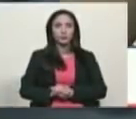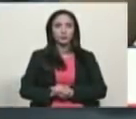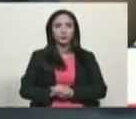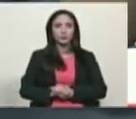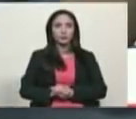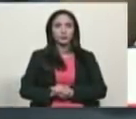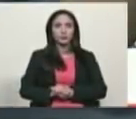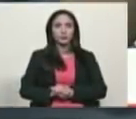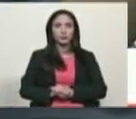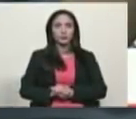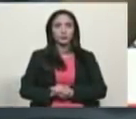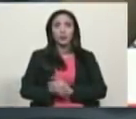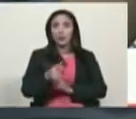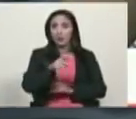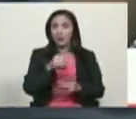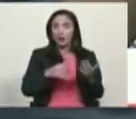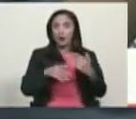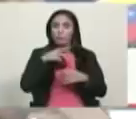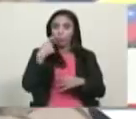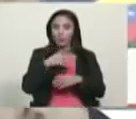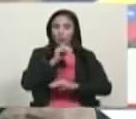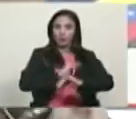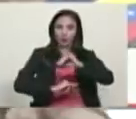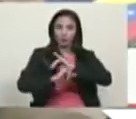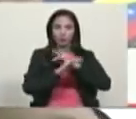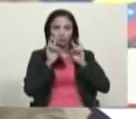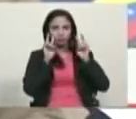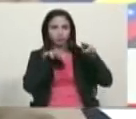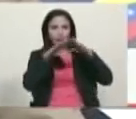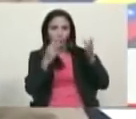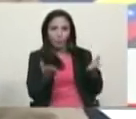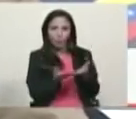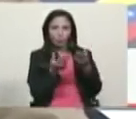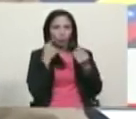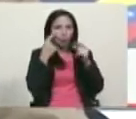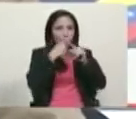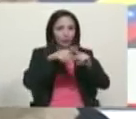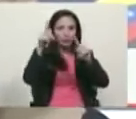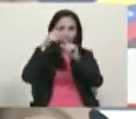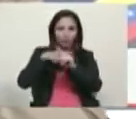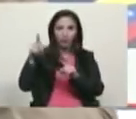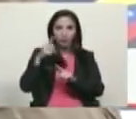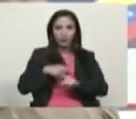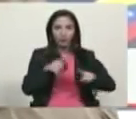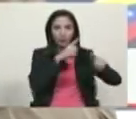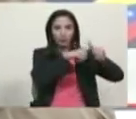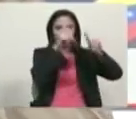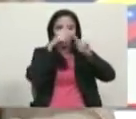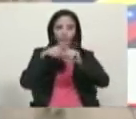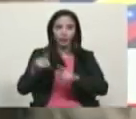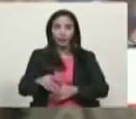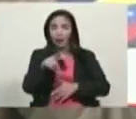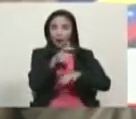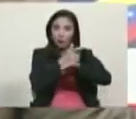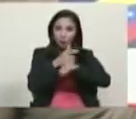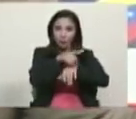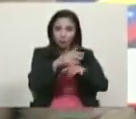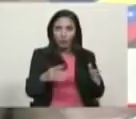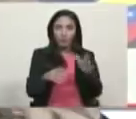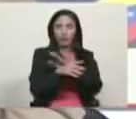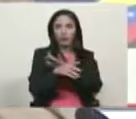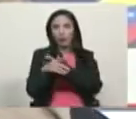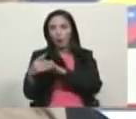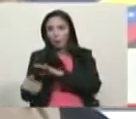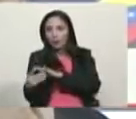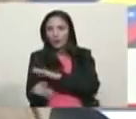La política internacional tiene que ver a lo grande, tiene que ver el mundo, tiene que ver la diversidad. Si tienes un gobierno de izquierda o de